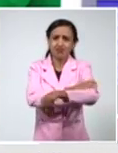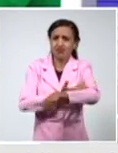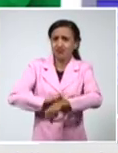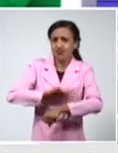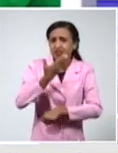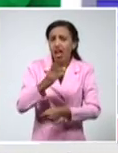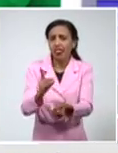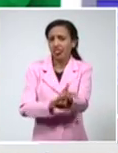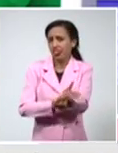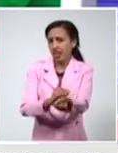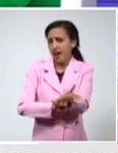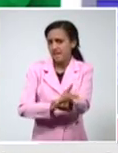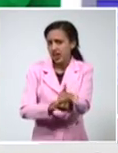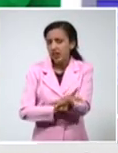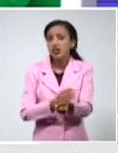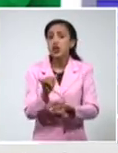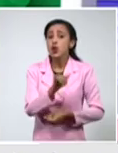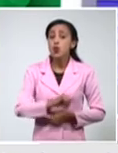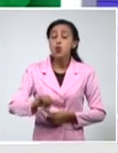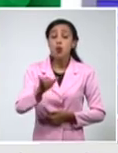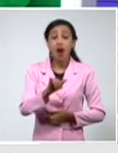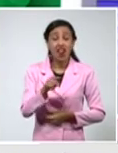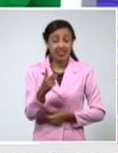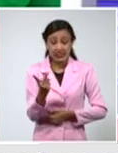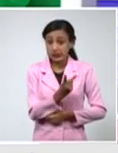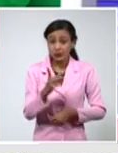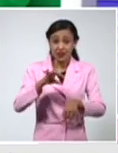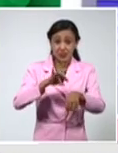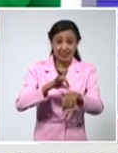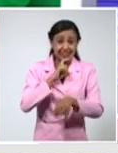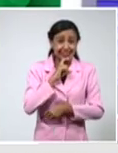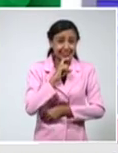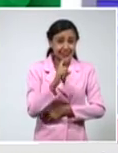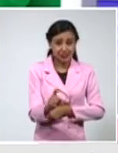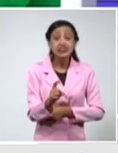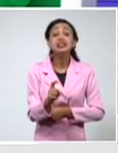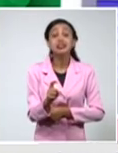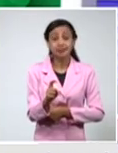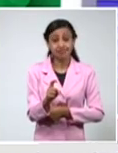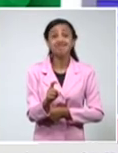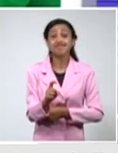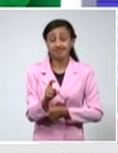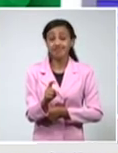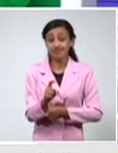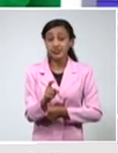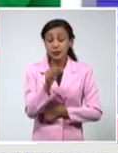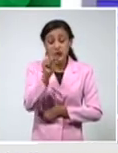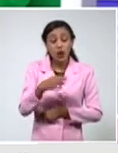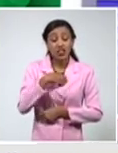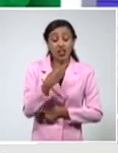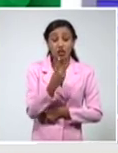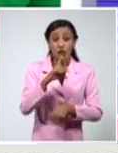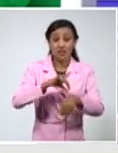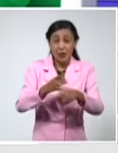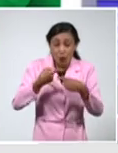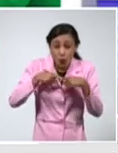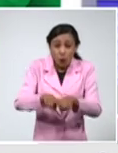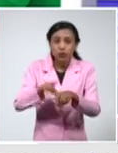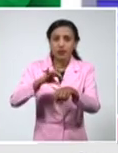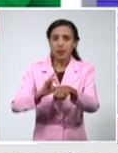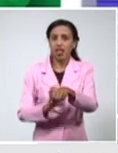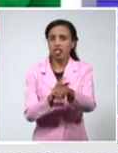diabetes mellitus, combinación con muy mal pronóstico generalmente, cardiopatía isquémica,